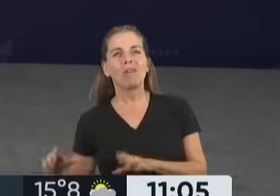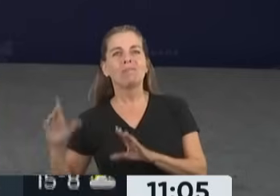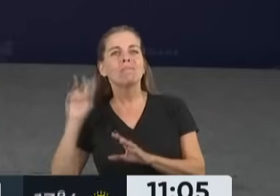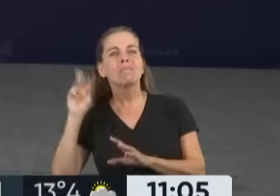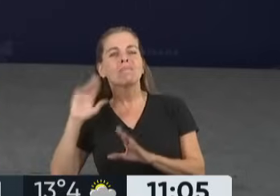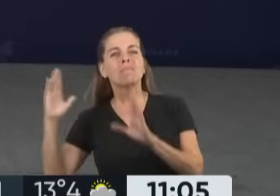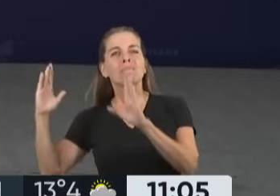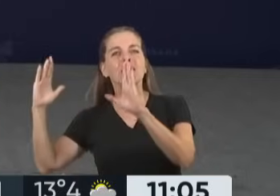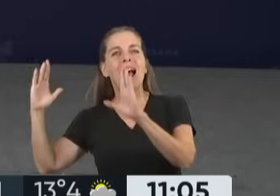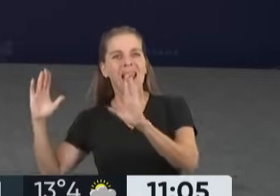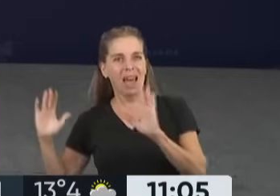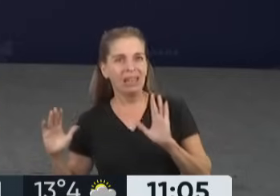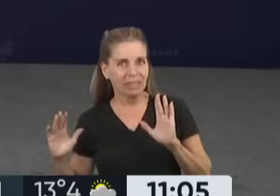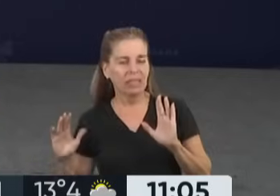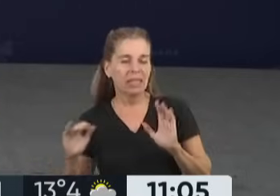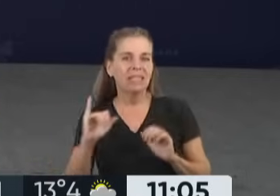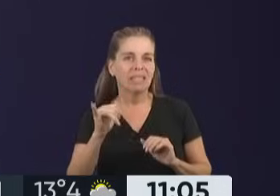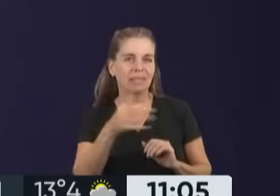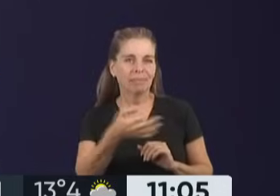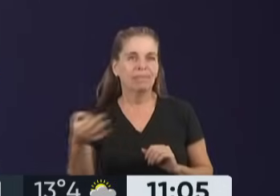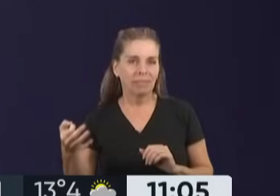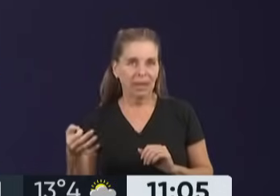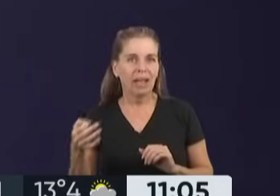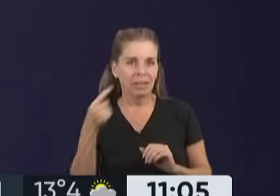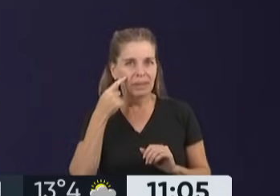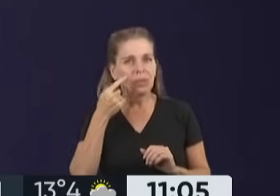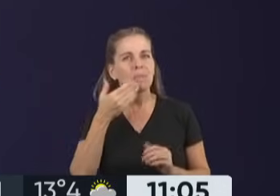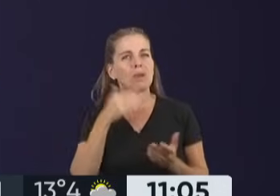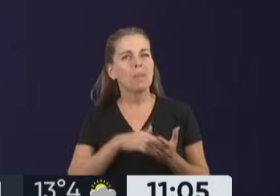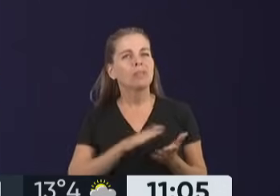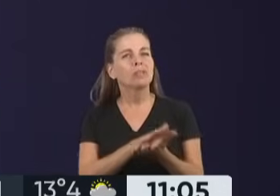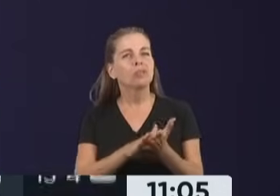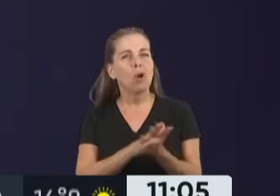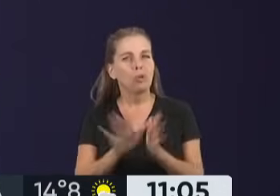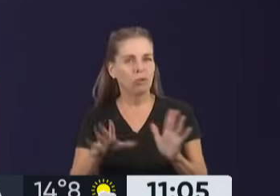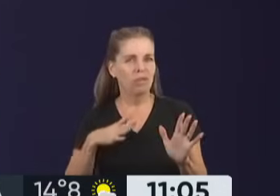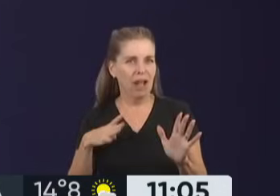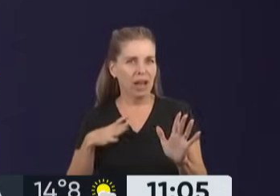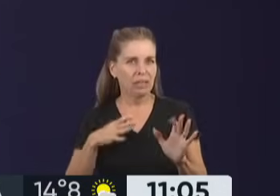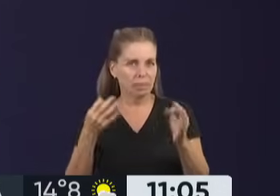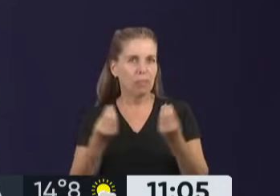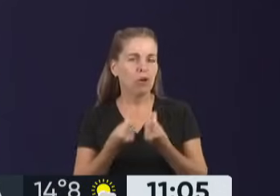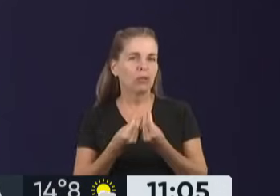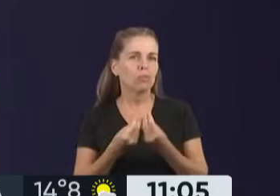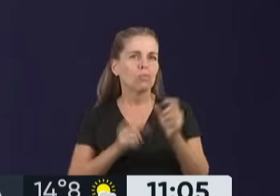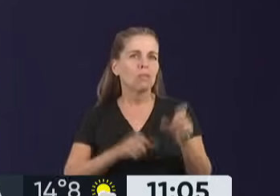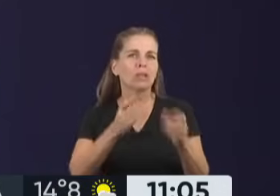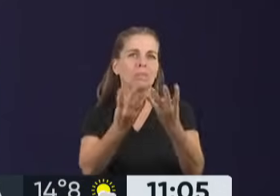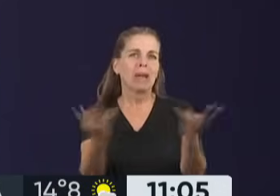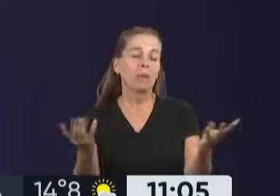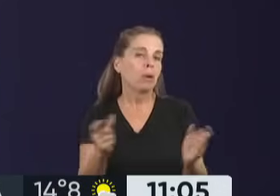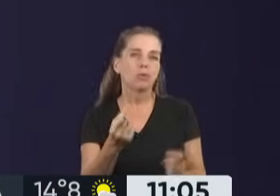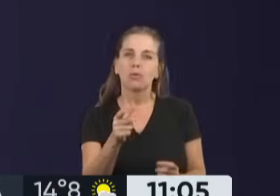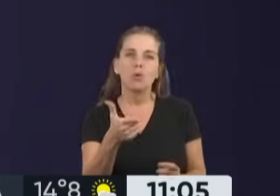Sí, esa queja ya me la hicieron, es cierto. Y prometí solucionarlo y no cumplí. Pero, y bueno, no hay plata, querido, no hay